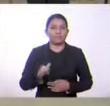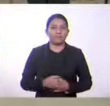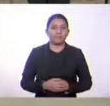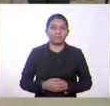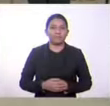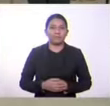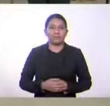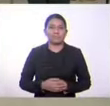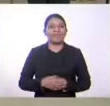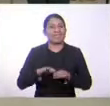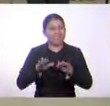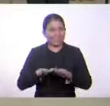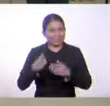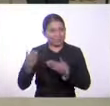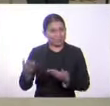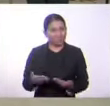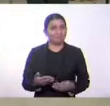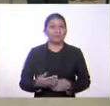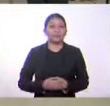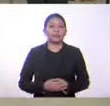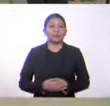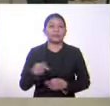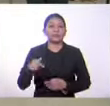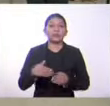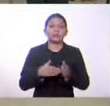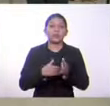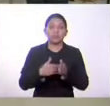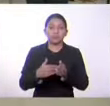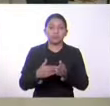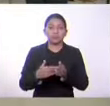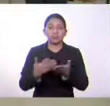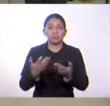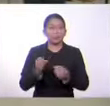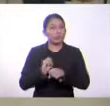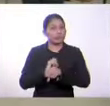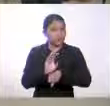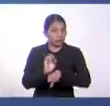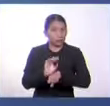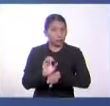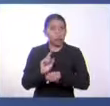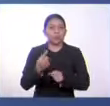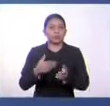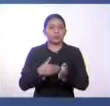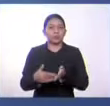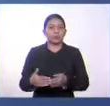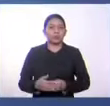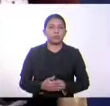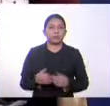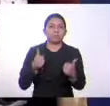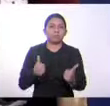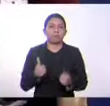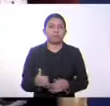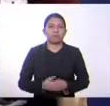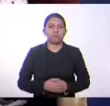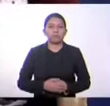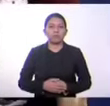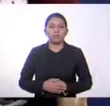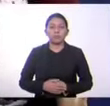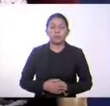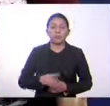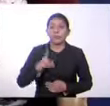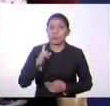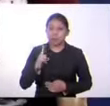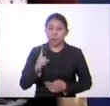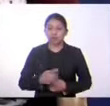es, gracias. Demos inicio, Candy, con las recomendaciones. Muy bien. Vamos a